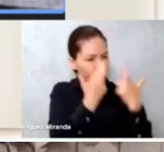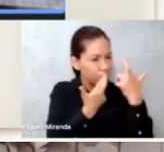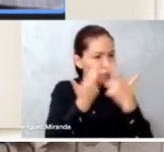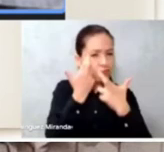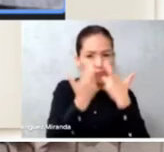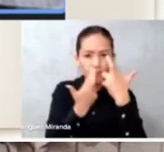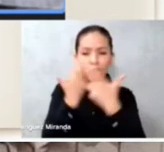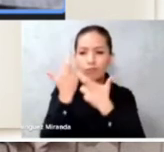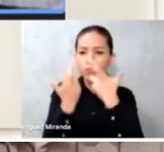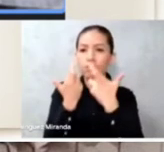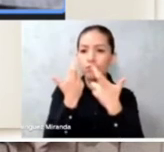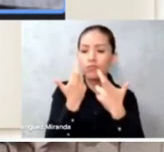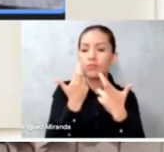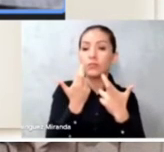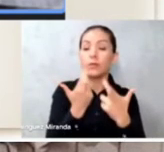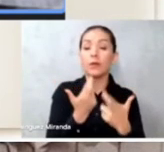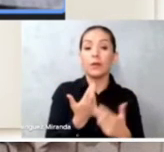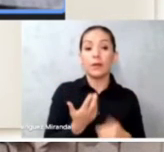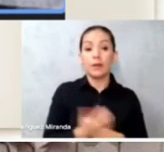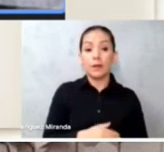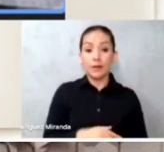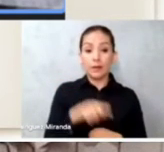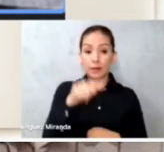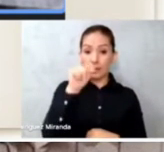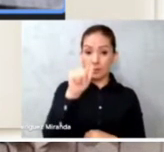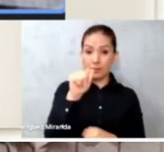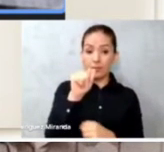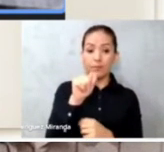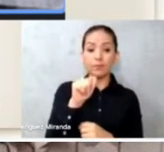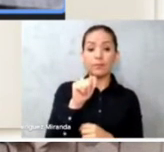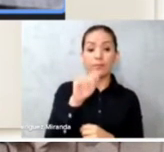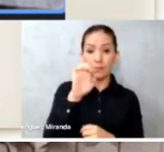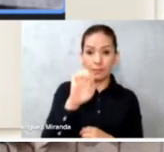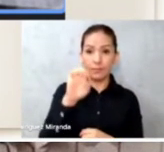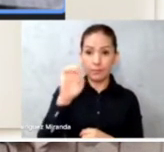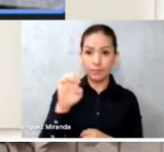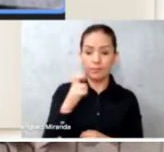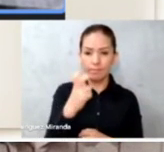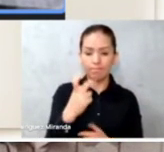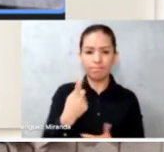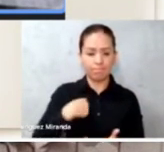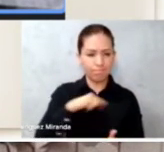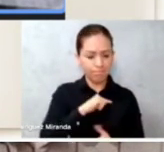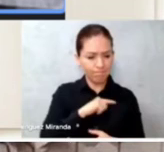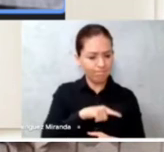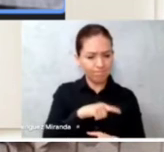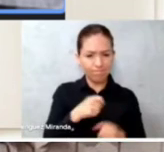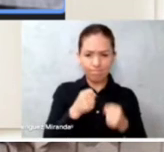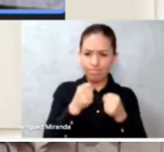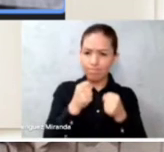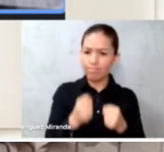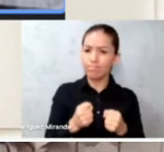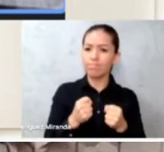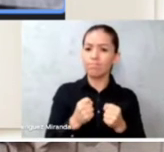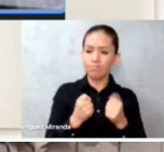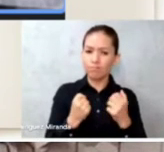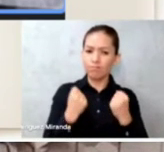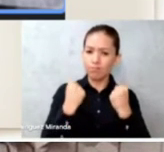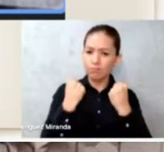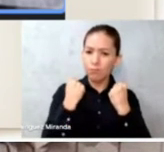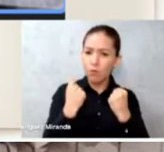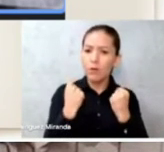Una vez más, el Tribunal Electoral demuestra que posee una estructura institucional sólida que protege los